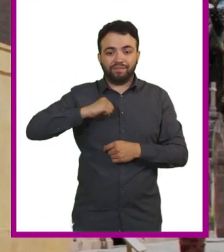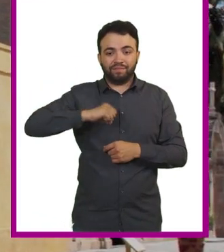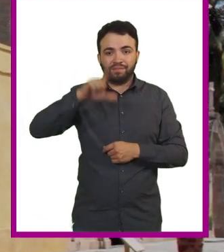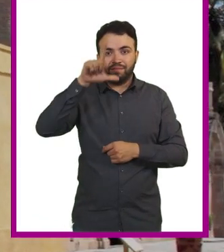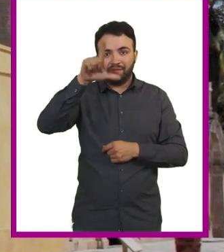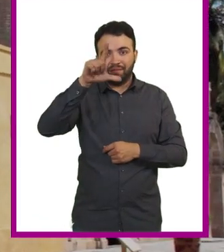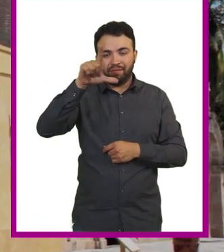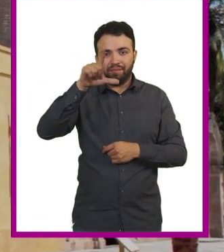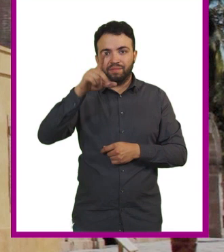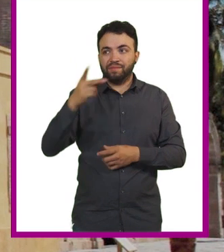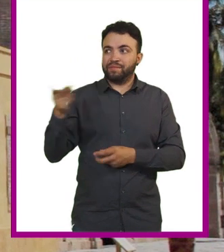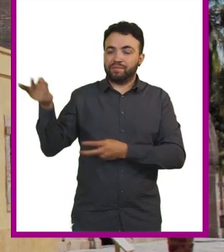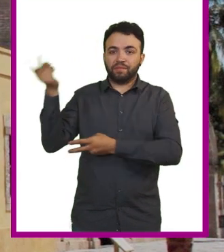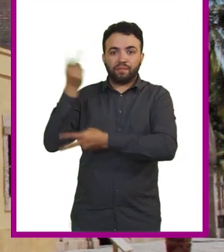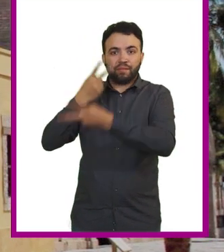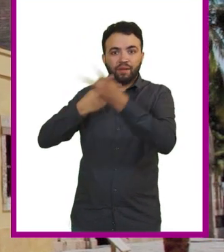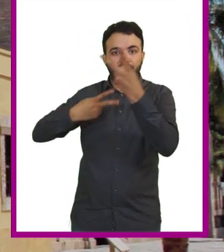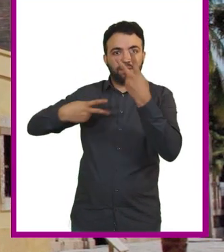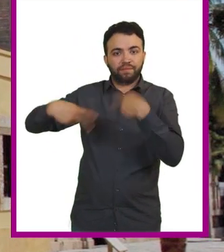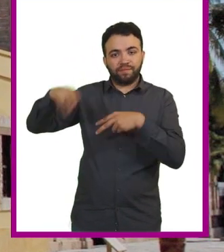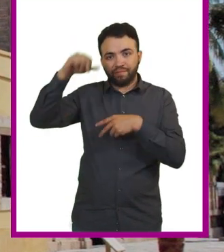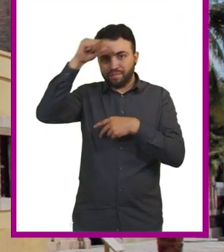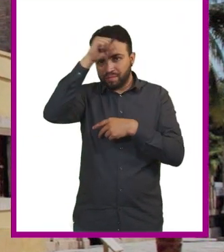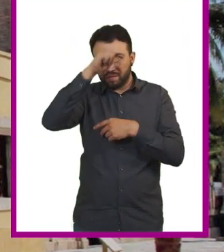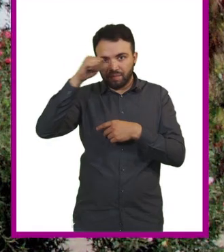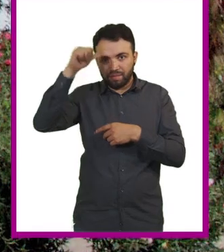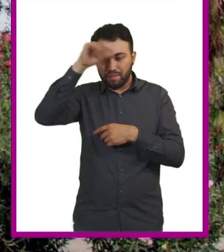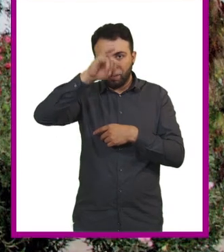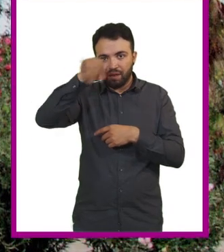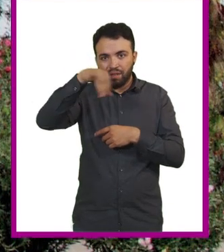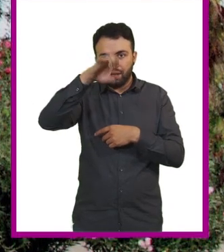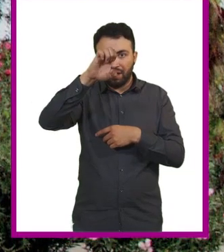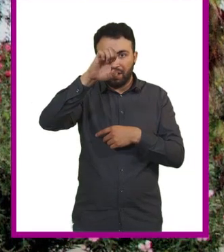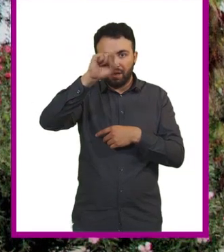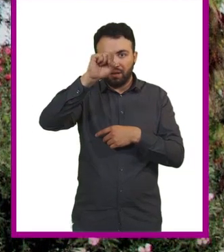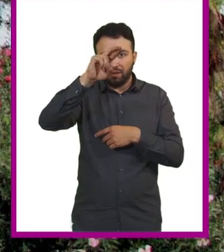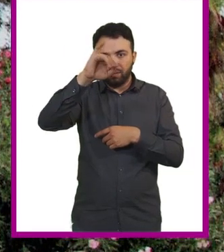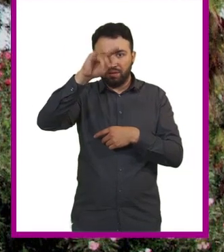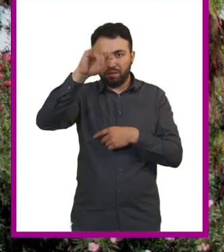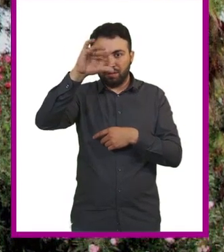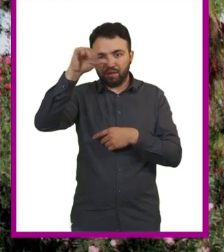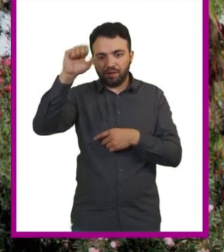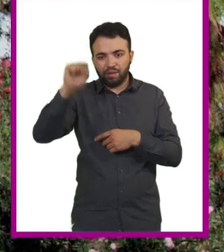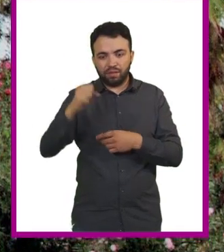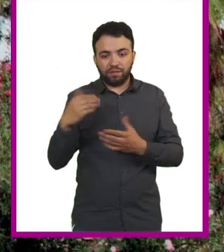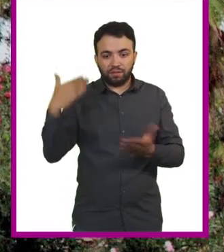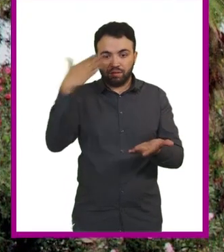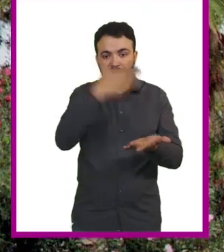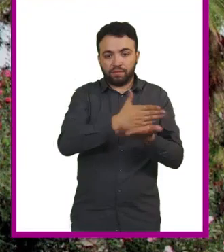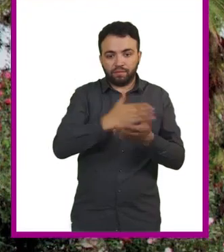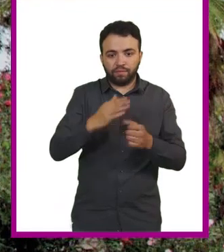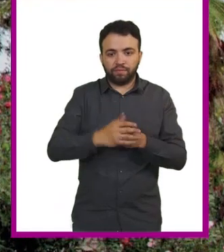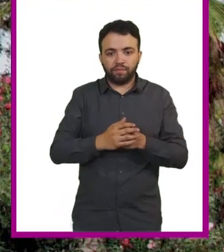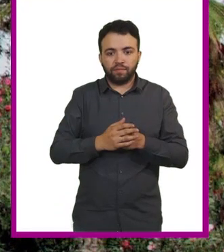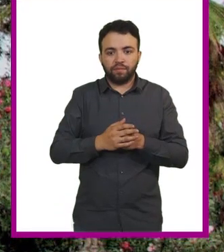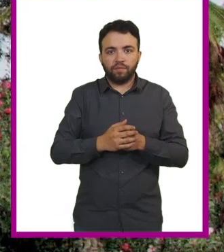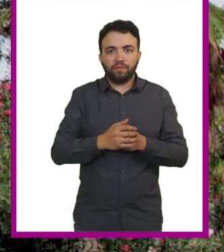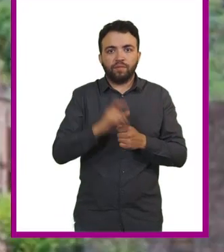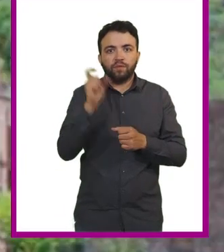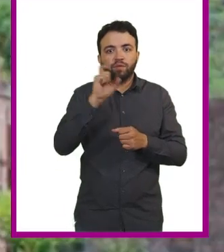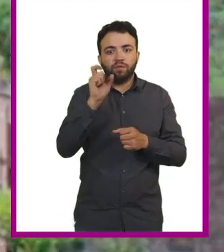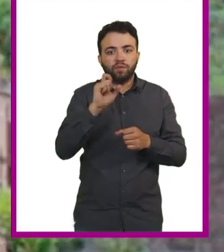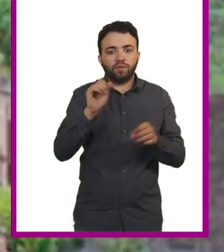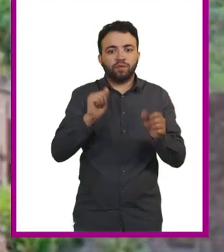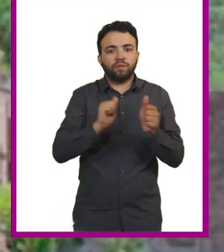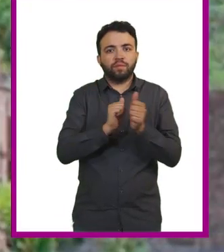a la región norte del estado de Baja California Sur. Y al ir fundando algunas